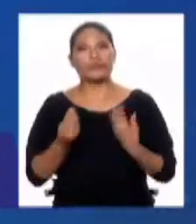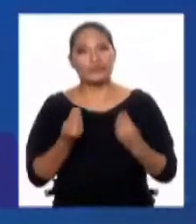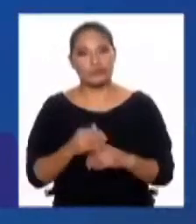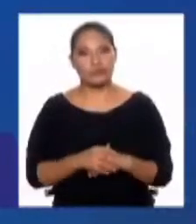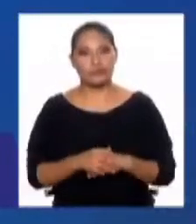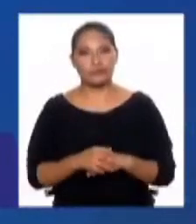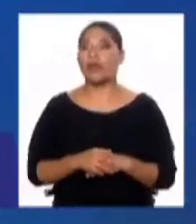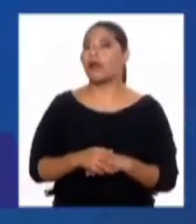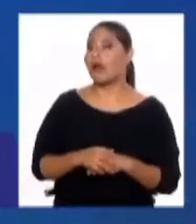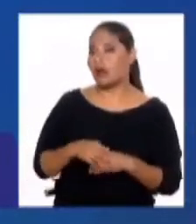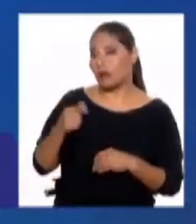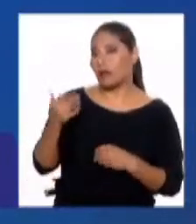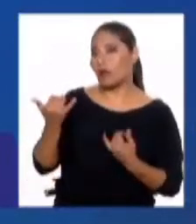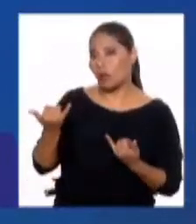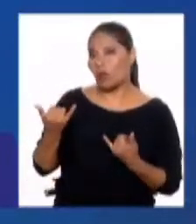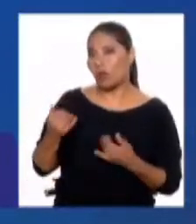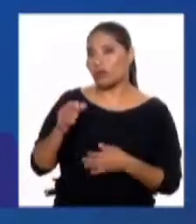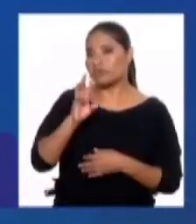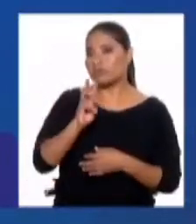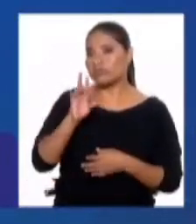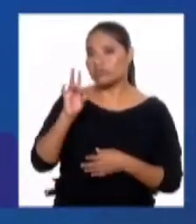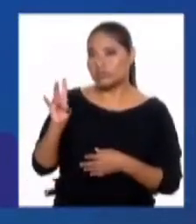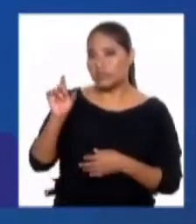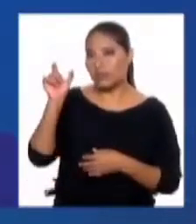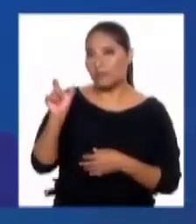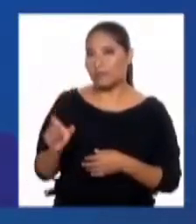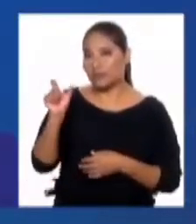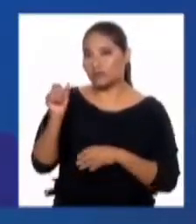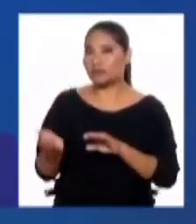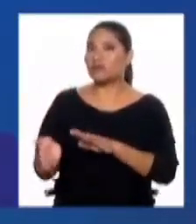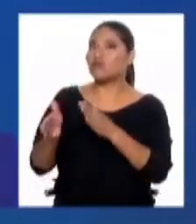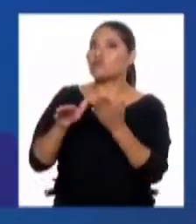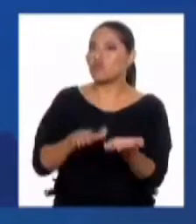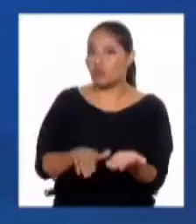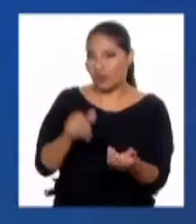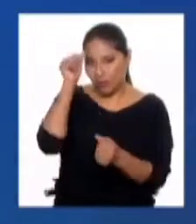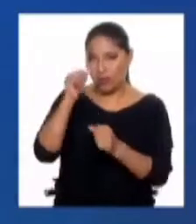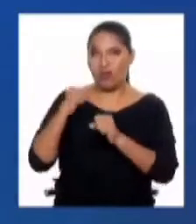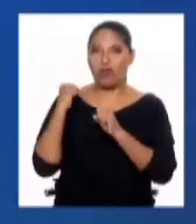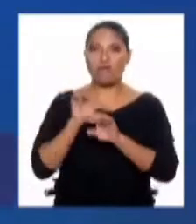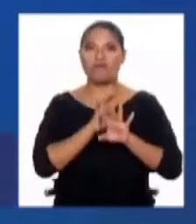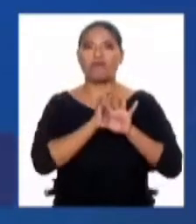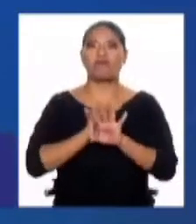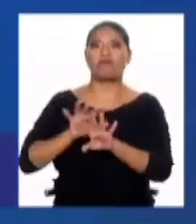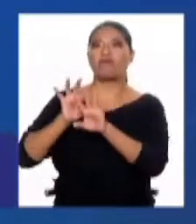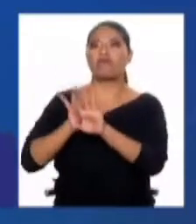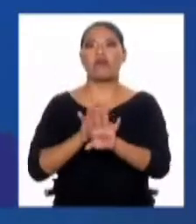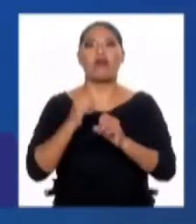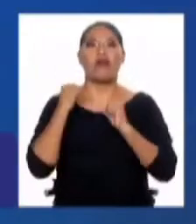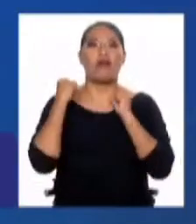historia del Perú que 67 personas fallecen en una protesta y nadie es responsable.